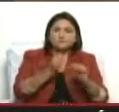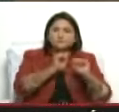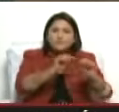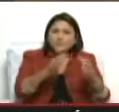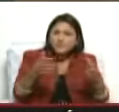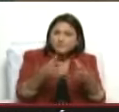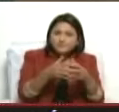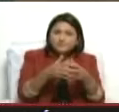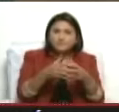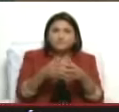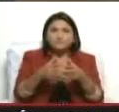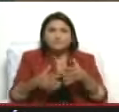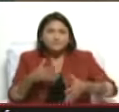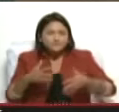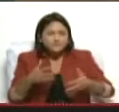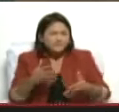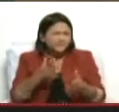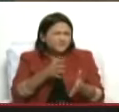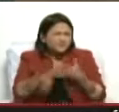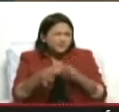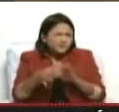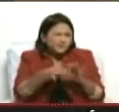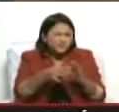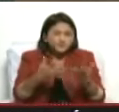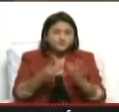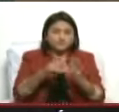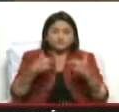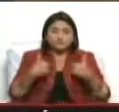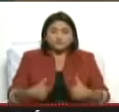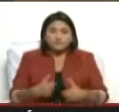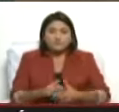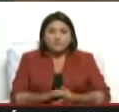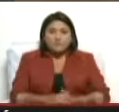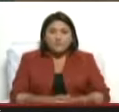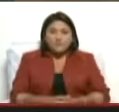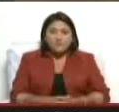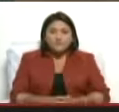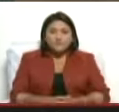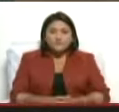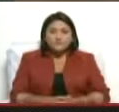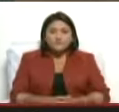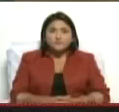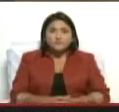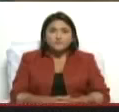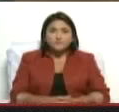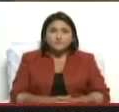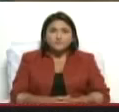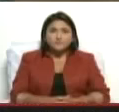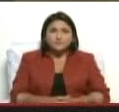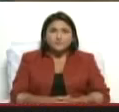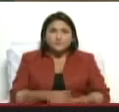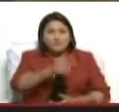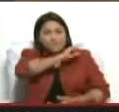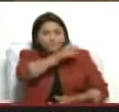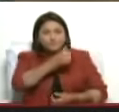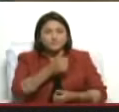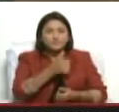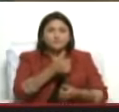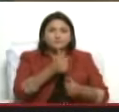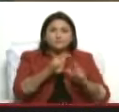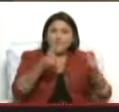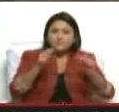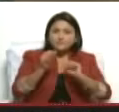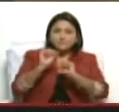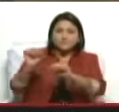organizada Por qué que tiene que ver por ejemplo expedientes que están en la dirección general contra la delincuencia organizada